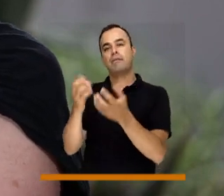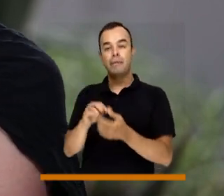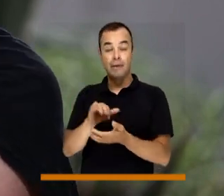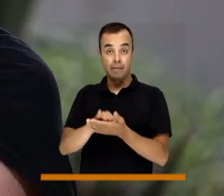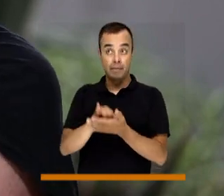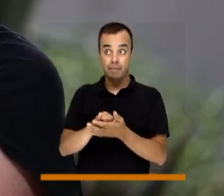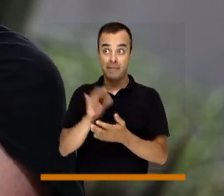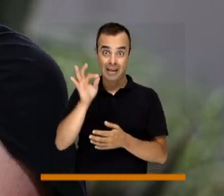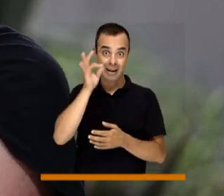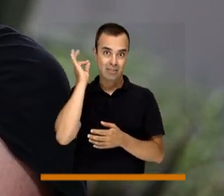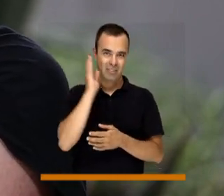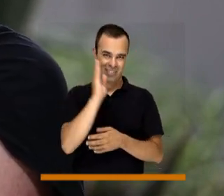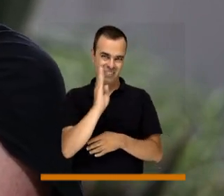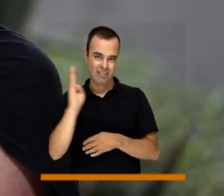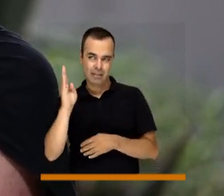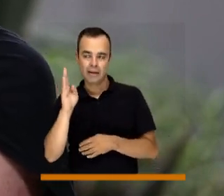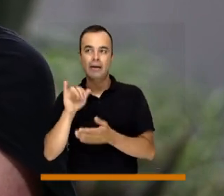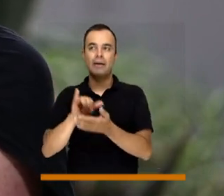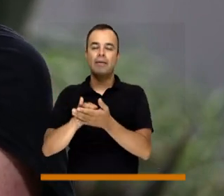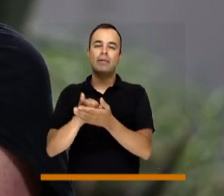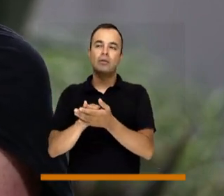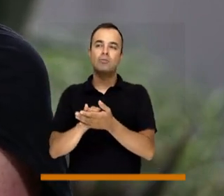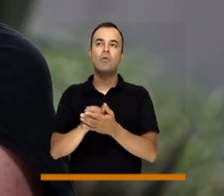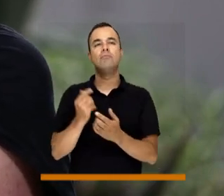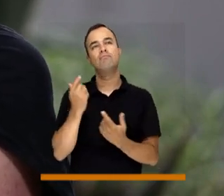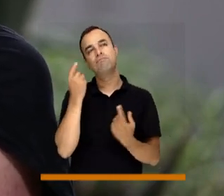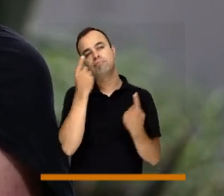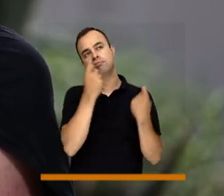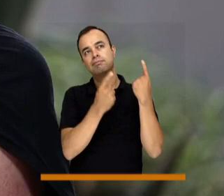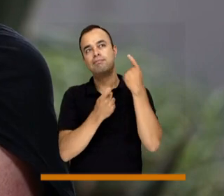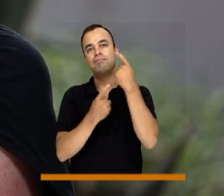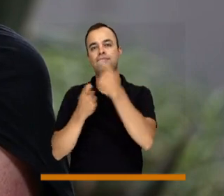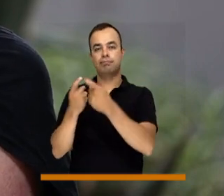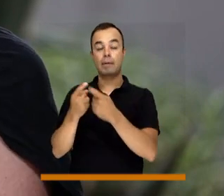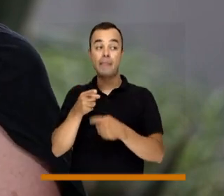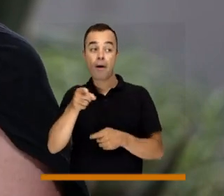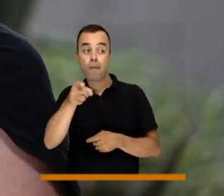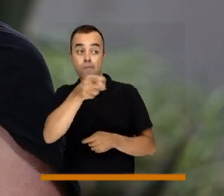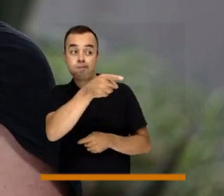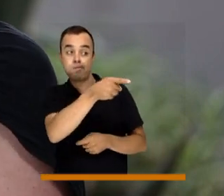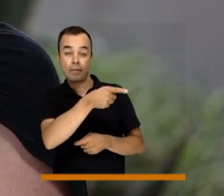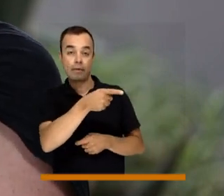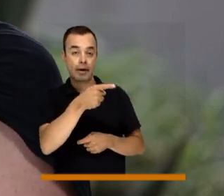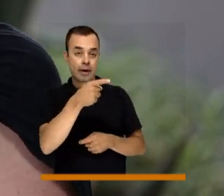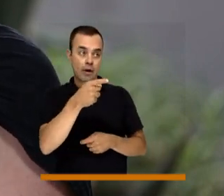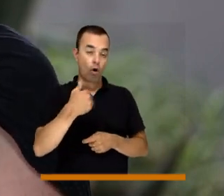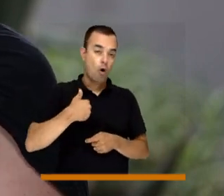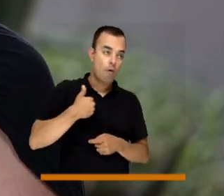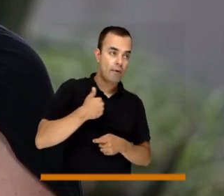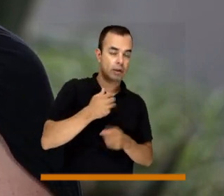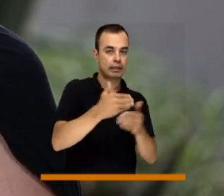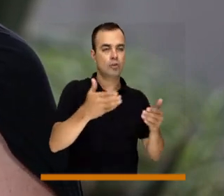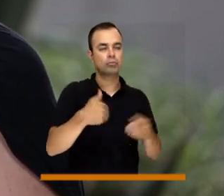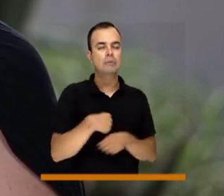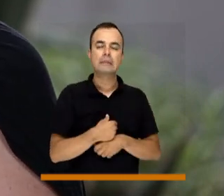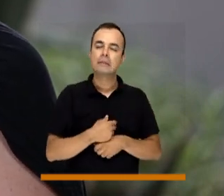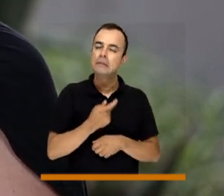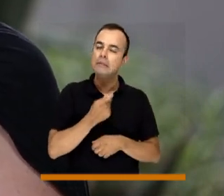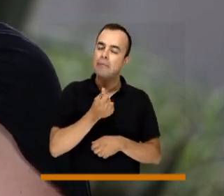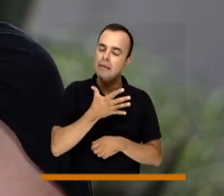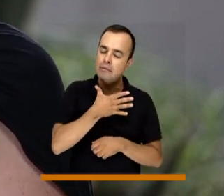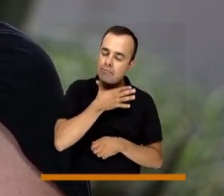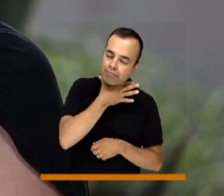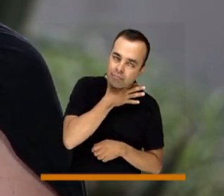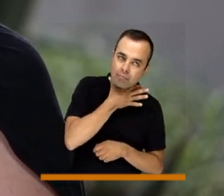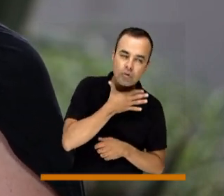Ratón quedó de la evaluación de impacto. Hay chicos que tienen unas condiciones de vida muy precarias,